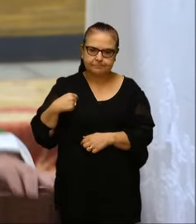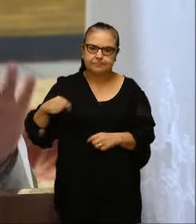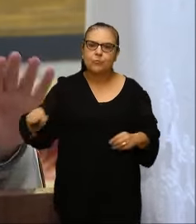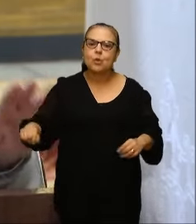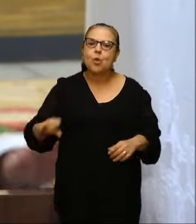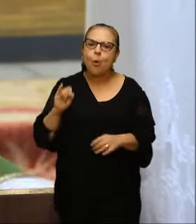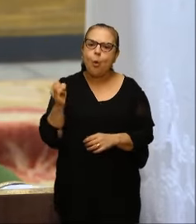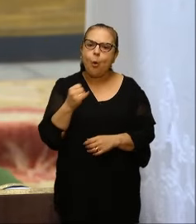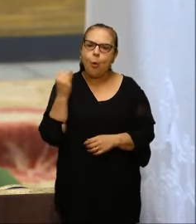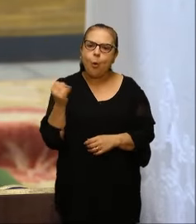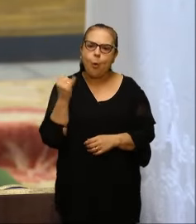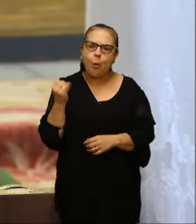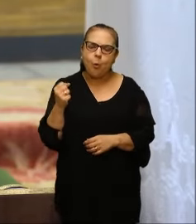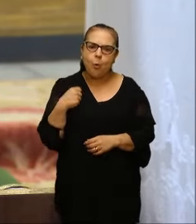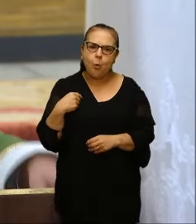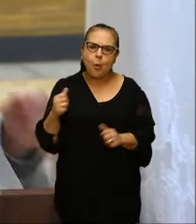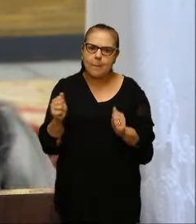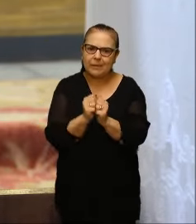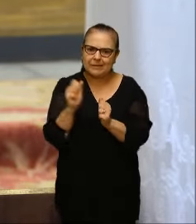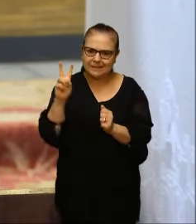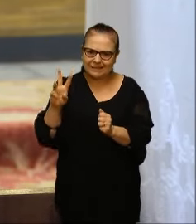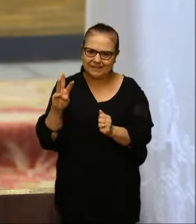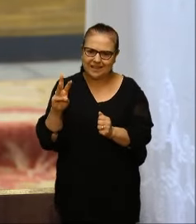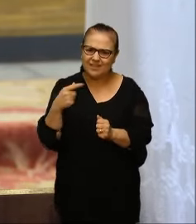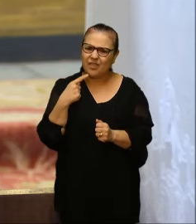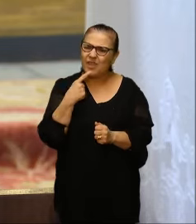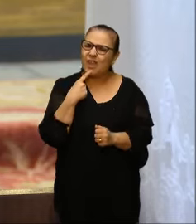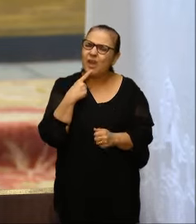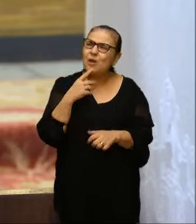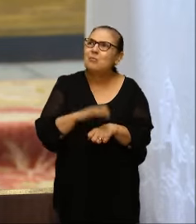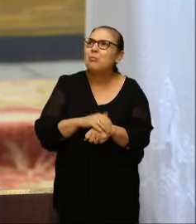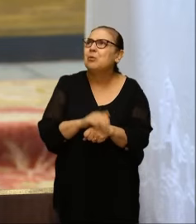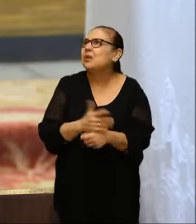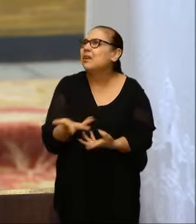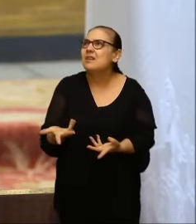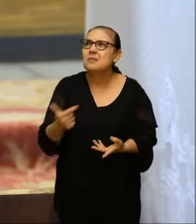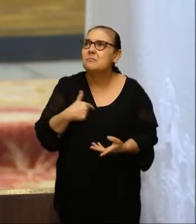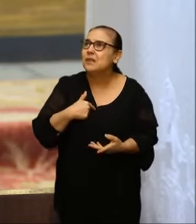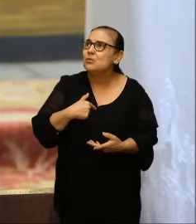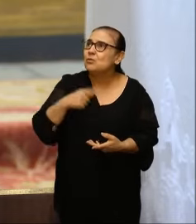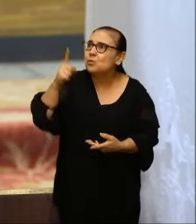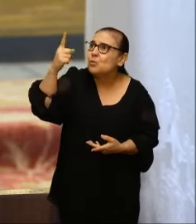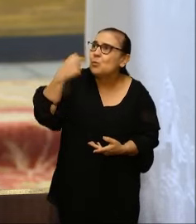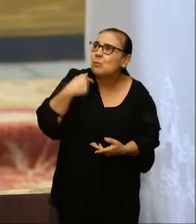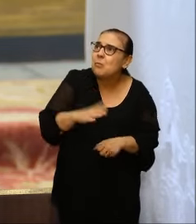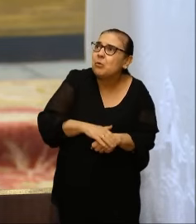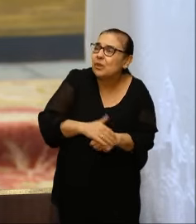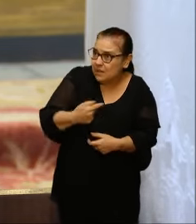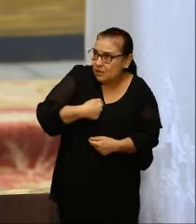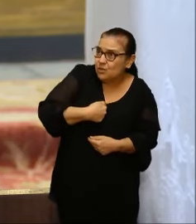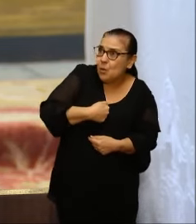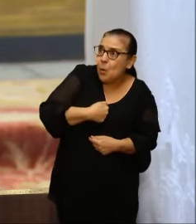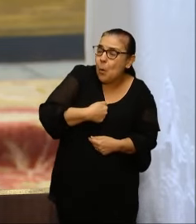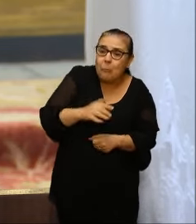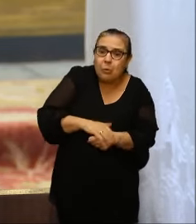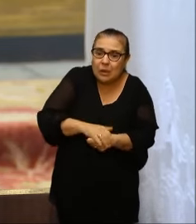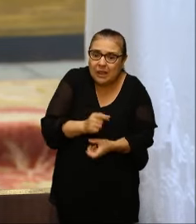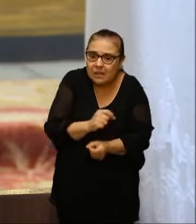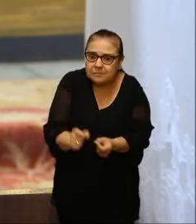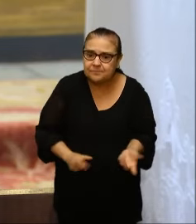23 se sienta de rodillas en la capilla y dice, ¿por qué a mí, Señor? ¿Por qué a mí? ¿Por qué te has acordado de mí? Le dice, pero ahora te voy a decir una